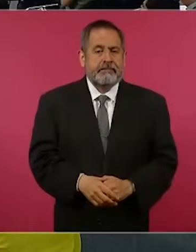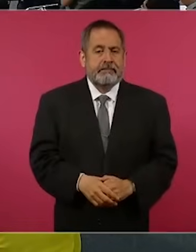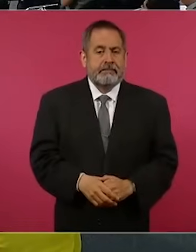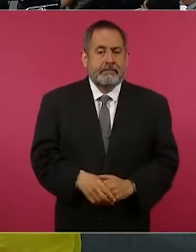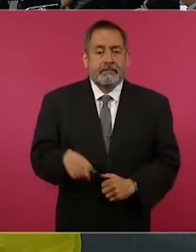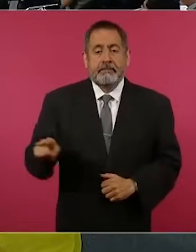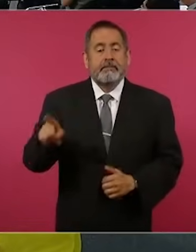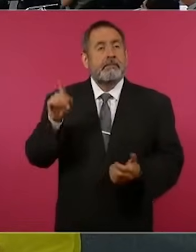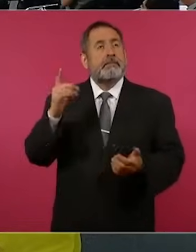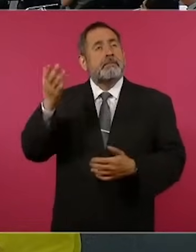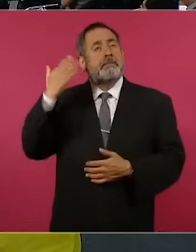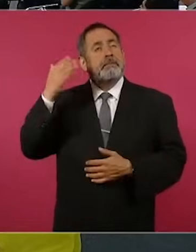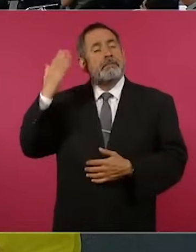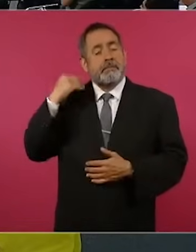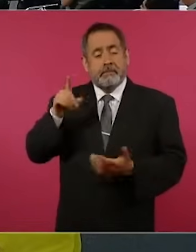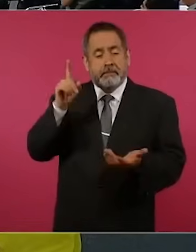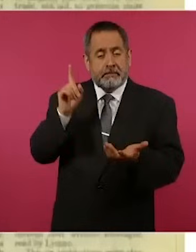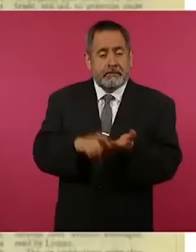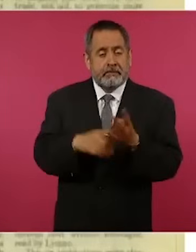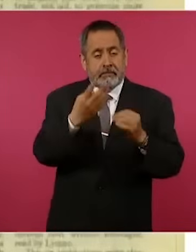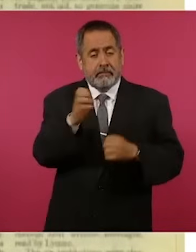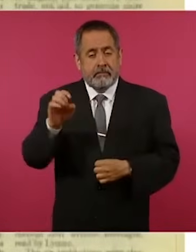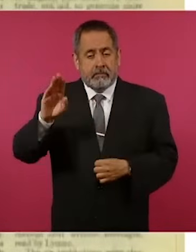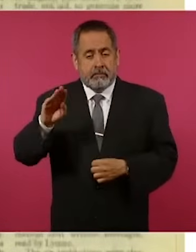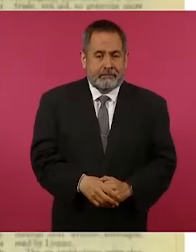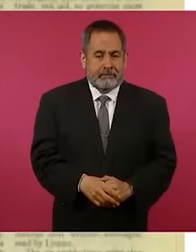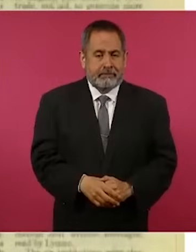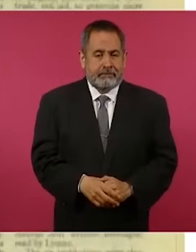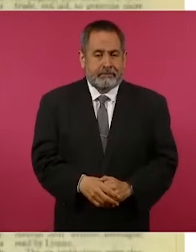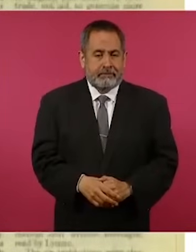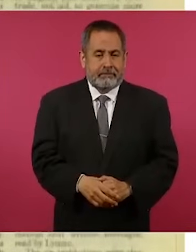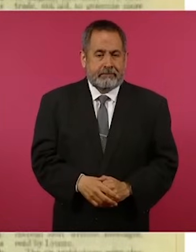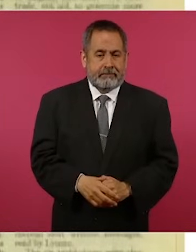el 91. ¿Cuántos años tiene?